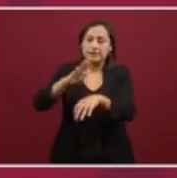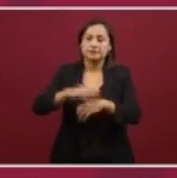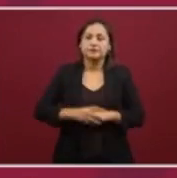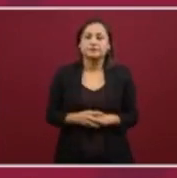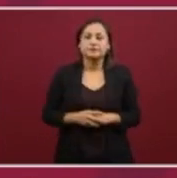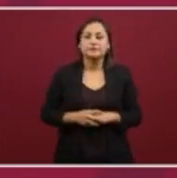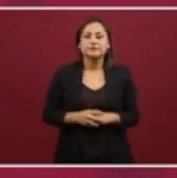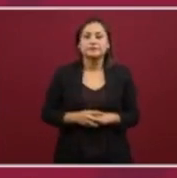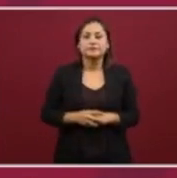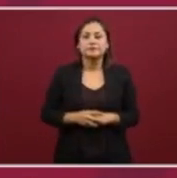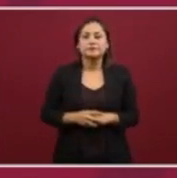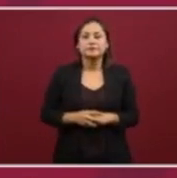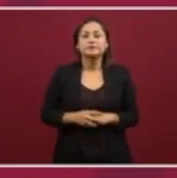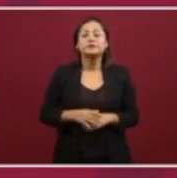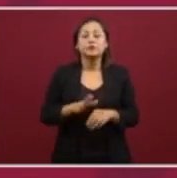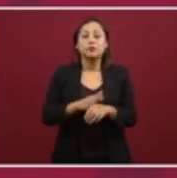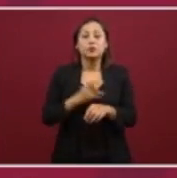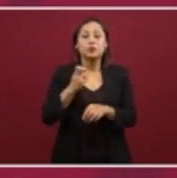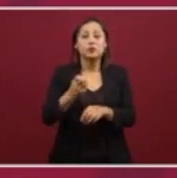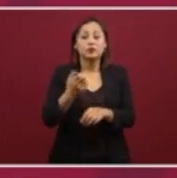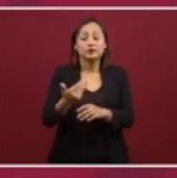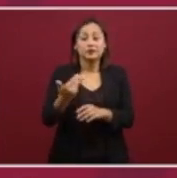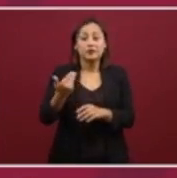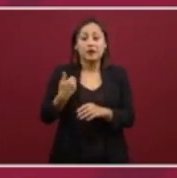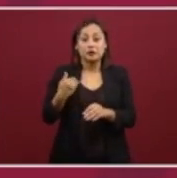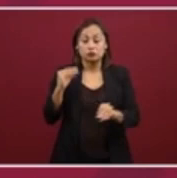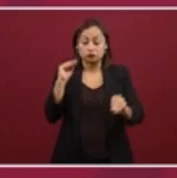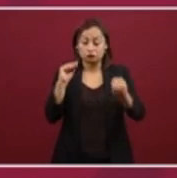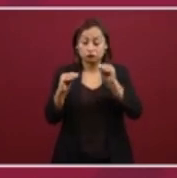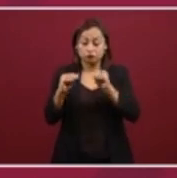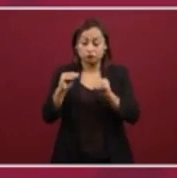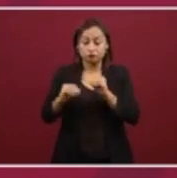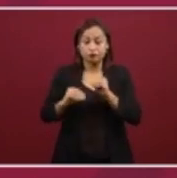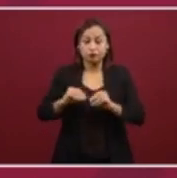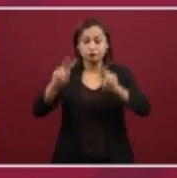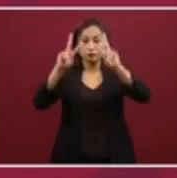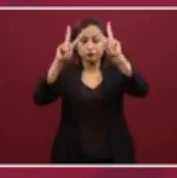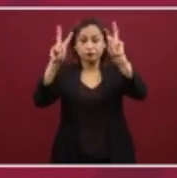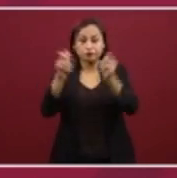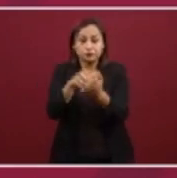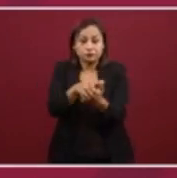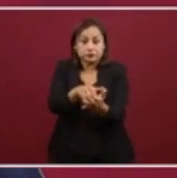llevó a cabo este plan de austeridad republicana, porque había muchos excesos.